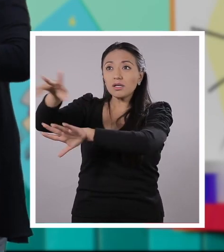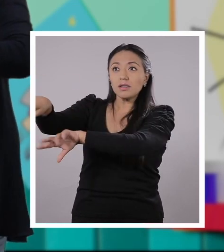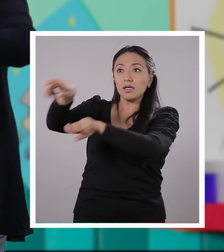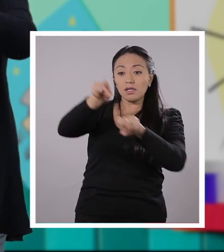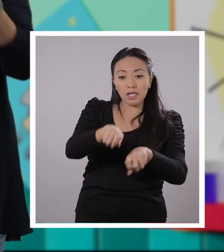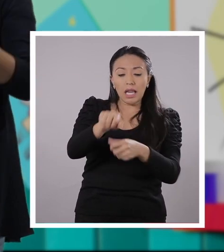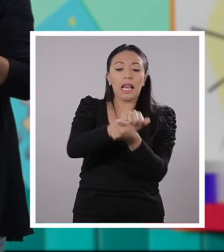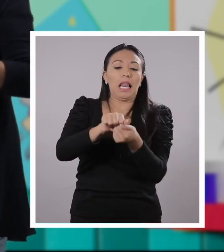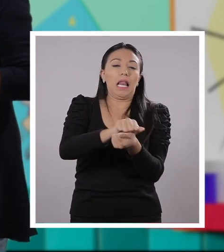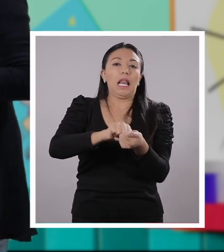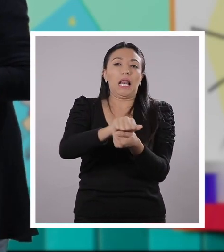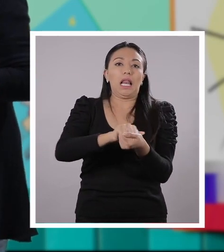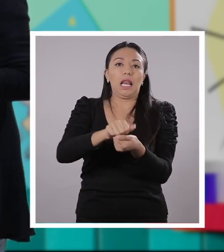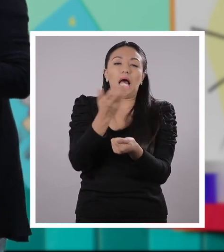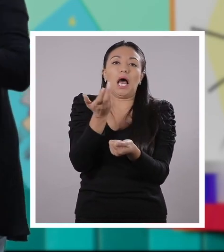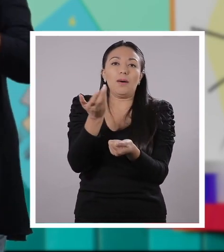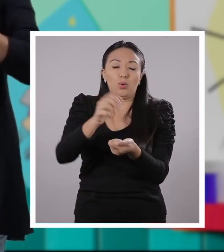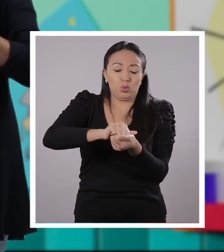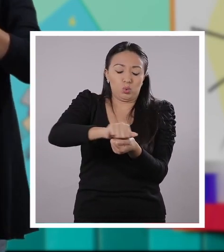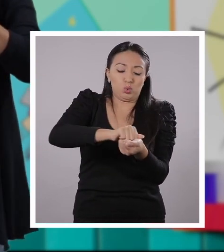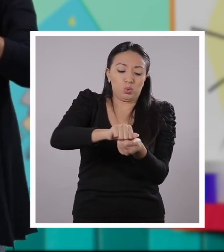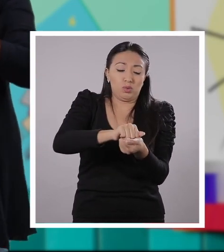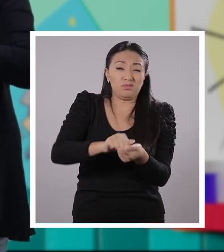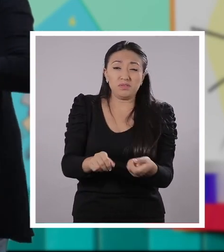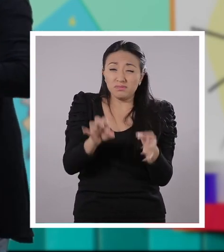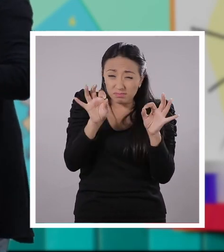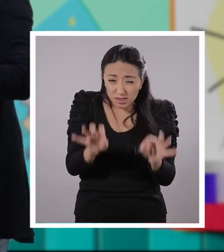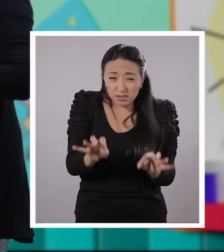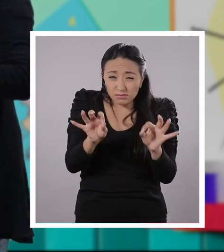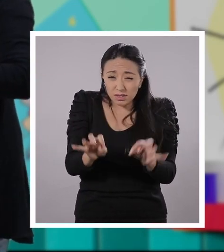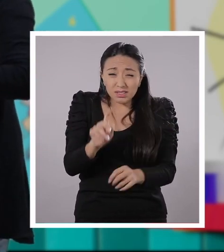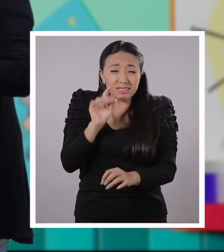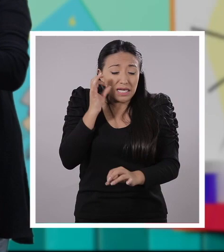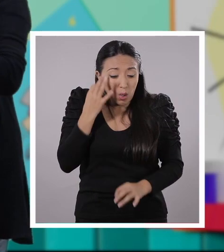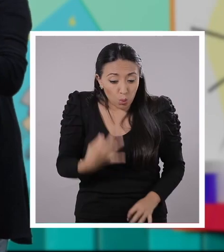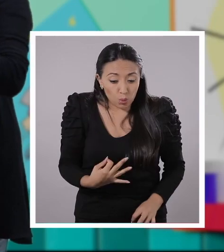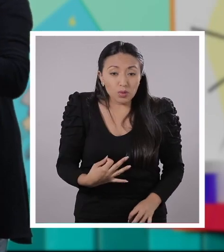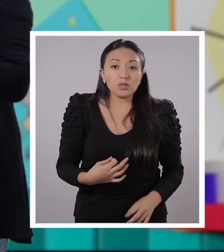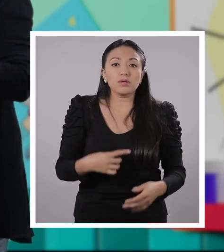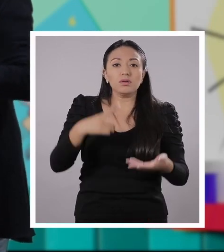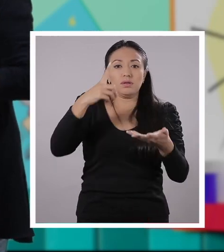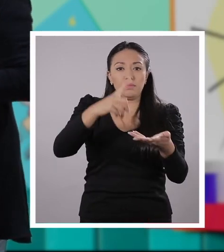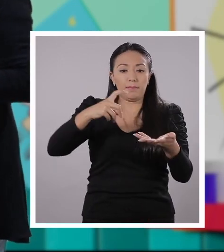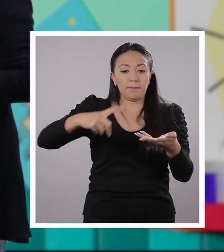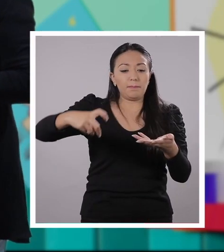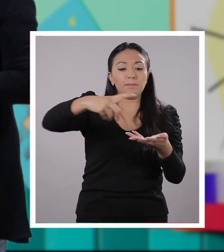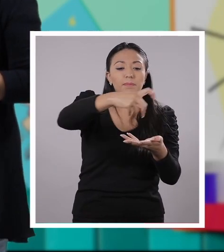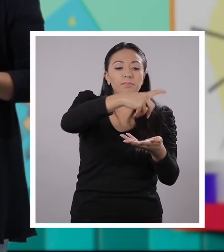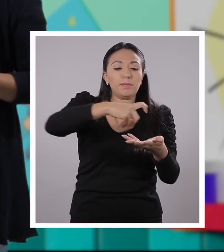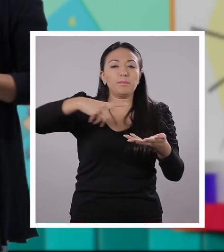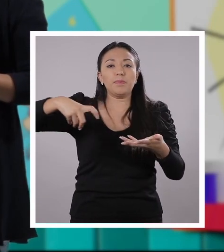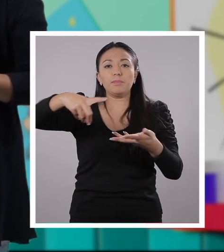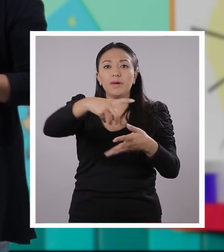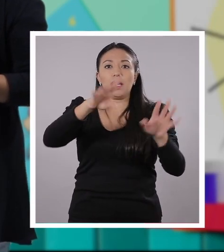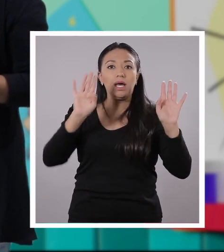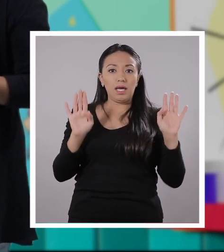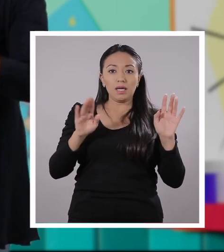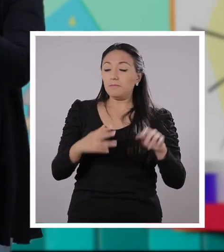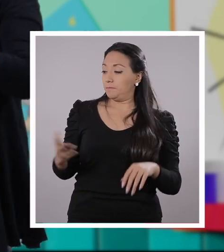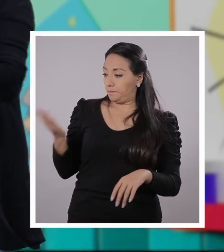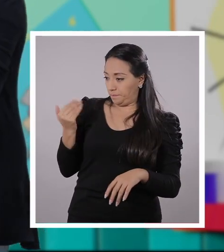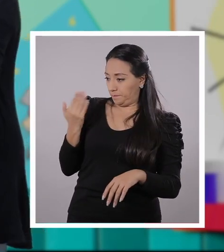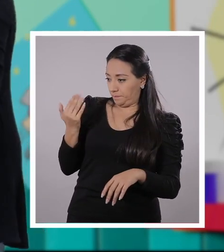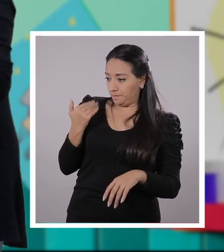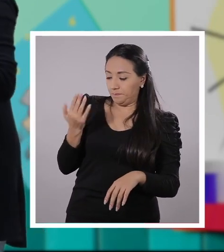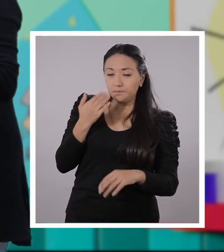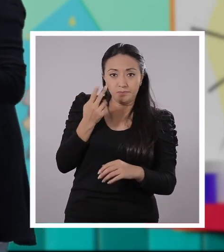calle, primero lo desinfectemos con agua y jabón. Exacto. Pero para asegurarnos, ¿qué te parece si también desinfectamos con un poco de alcohol? No se diga más. A